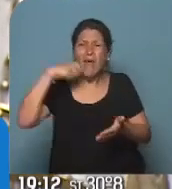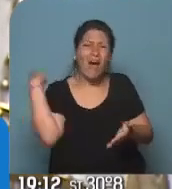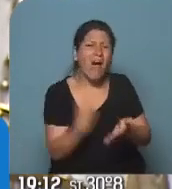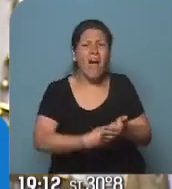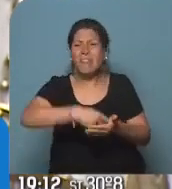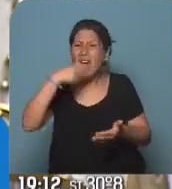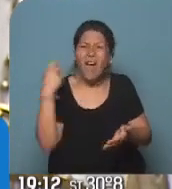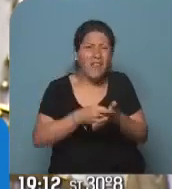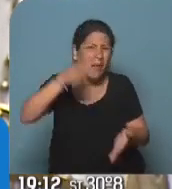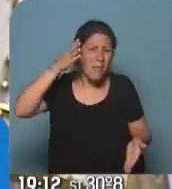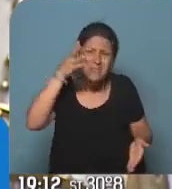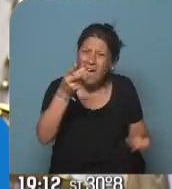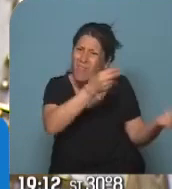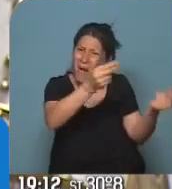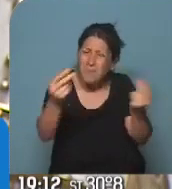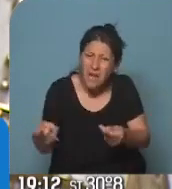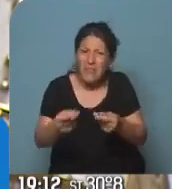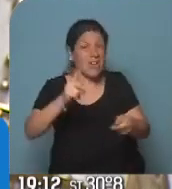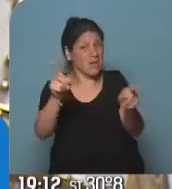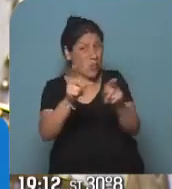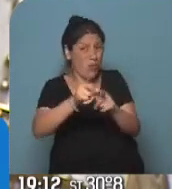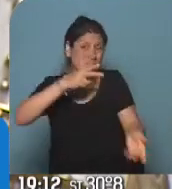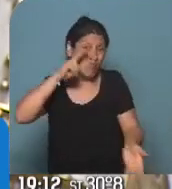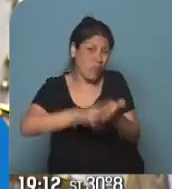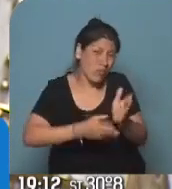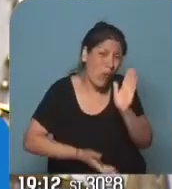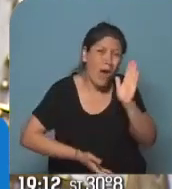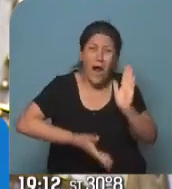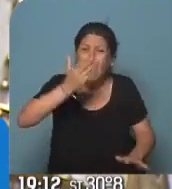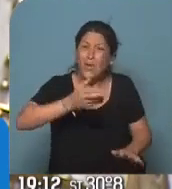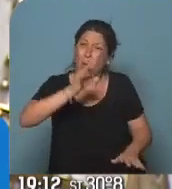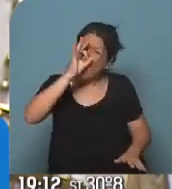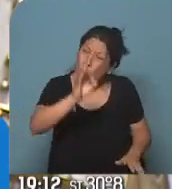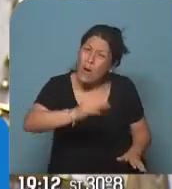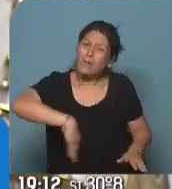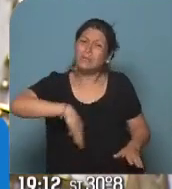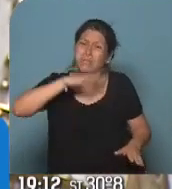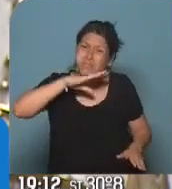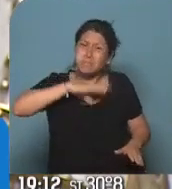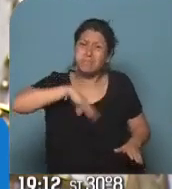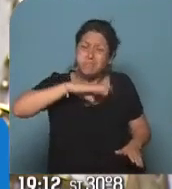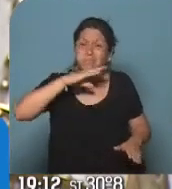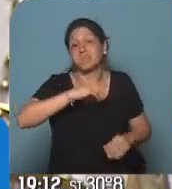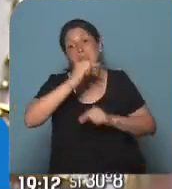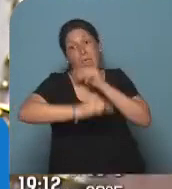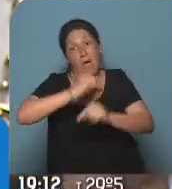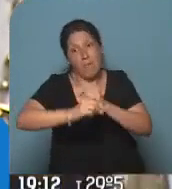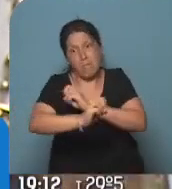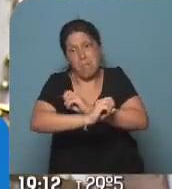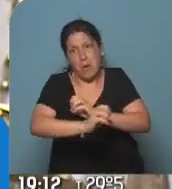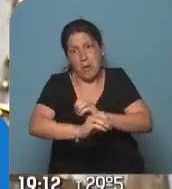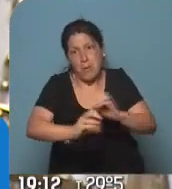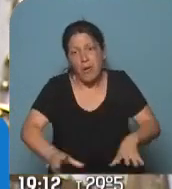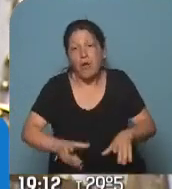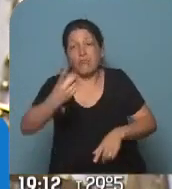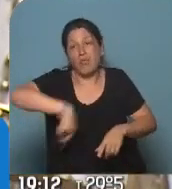tenían, a pesar de cobrar impuestos altísimos, no alcanzó y siguieron gastando, y eso nos llevó a convivir con